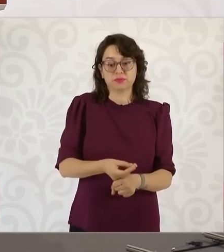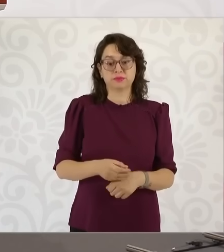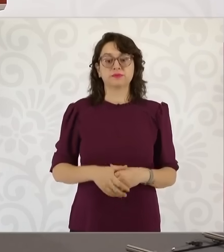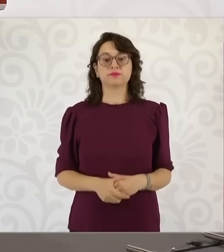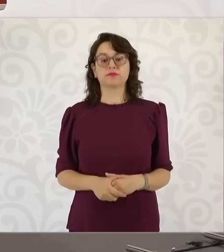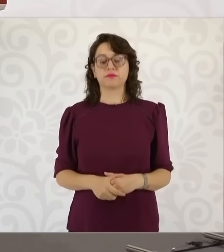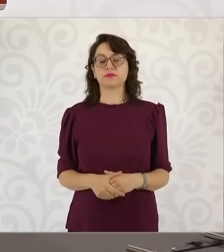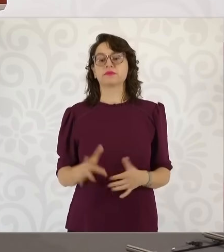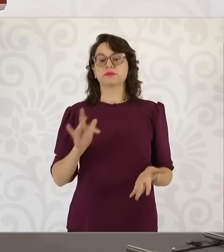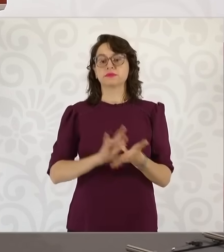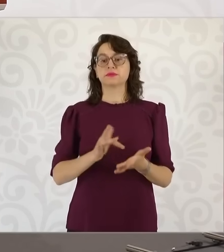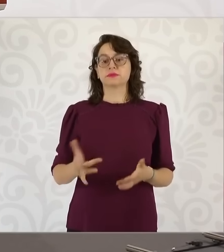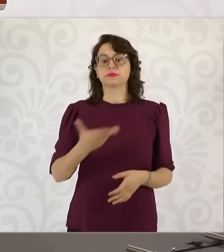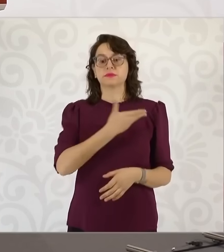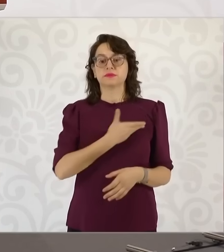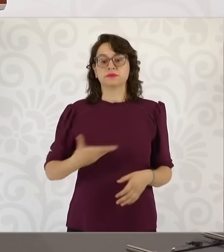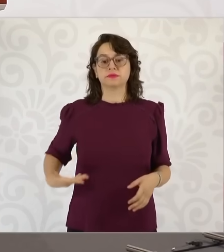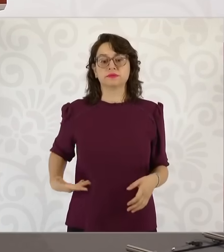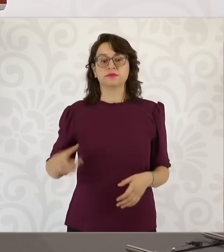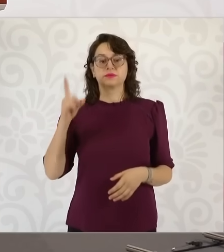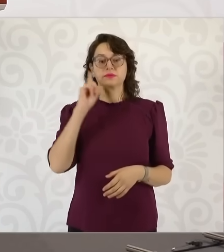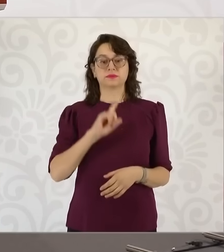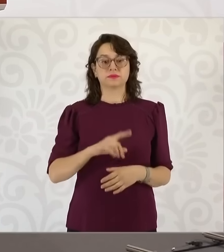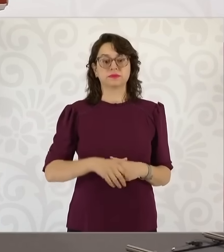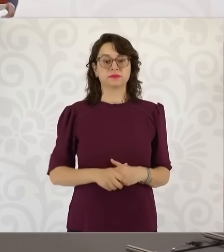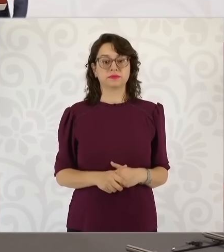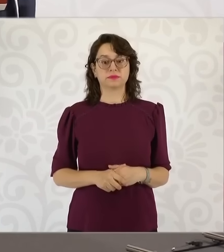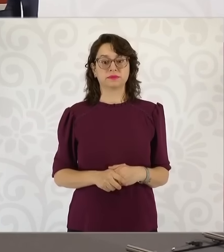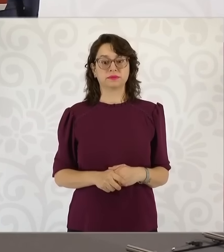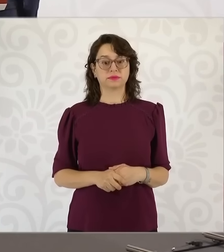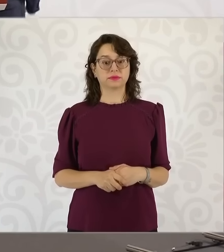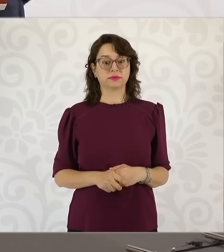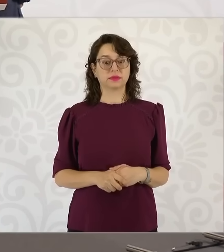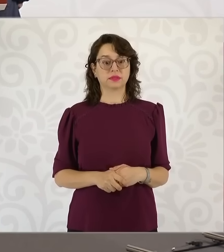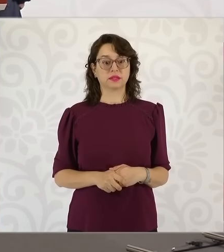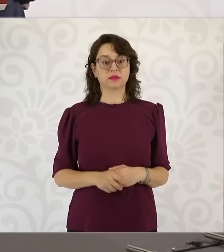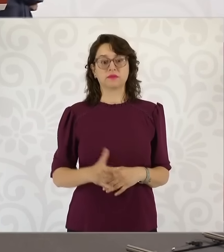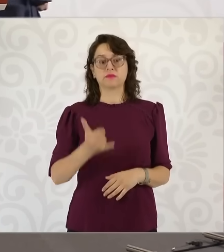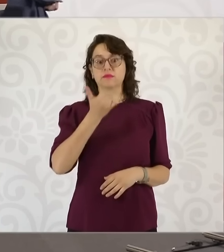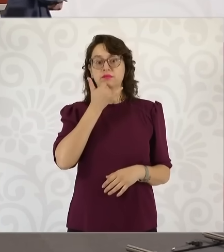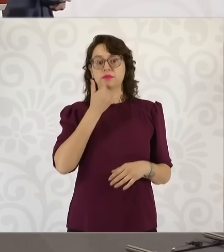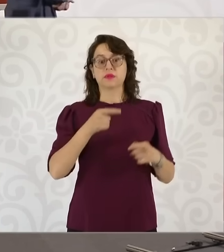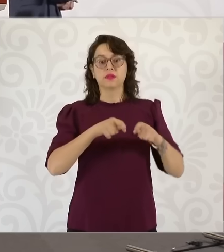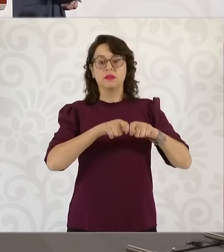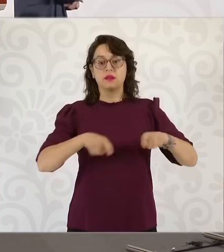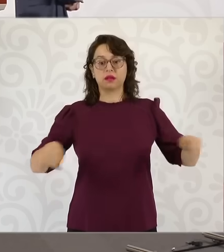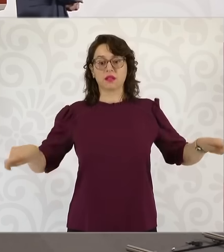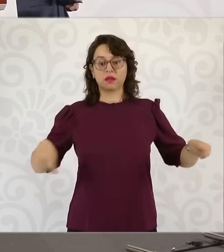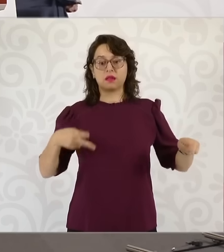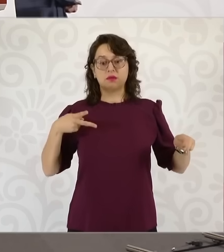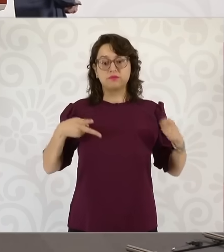gracias, presidenta. Como usted nos ha... para el corte de listón, señor gobernador. Sí. Amable.